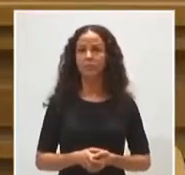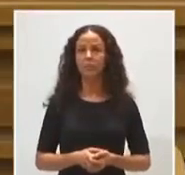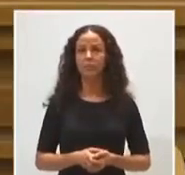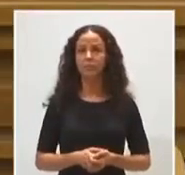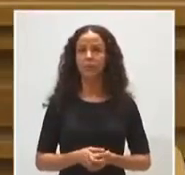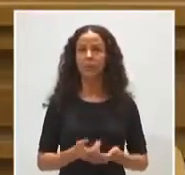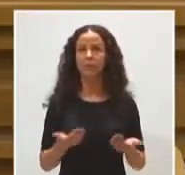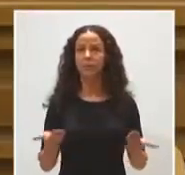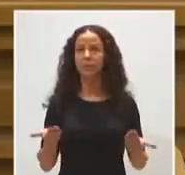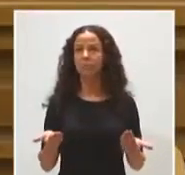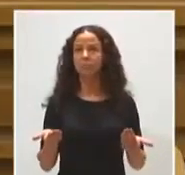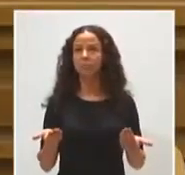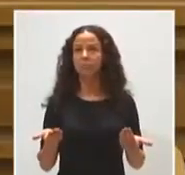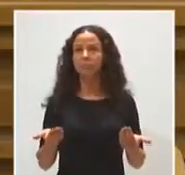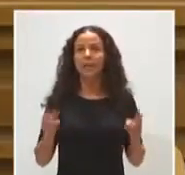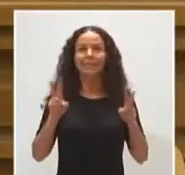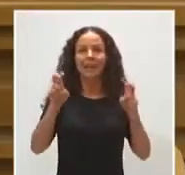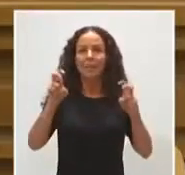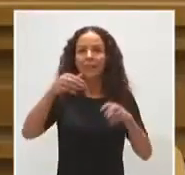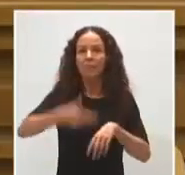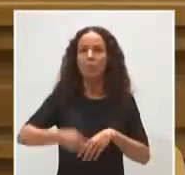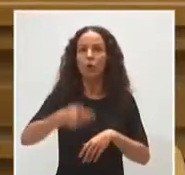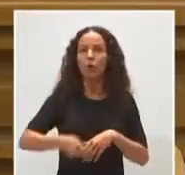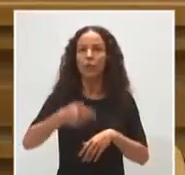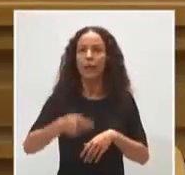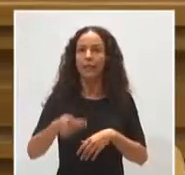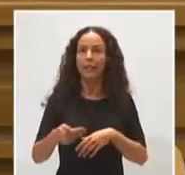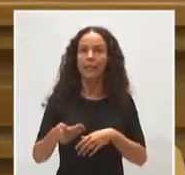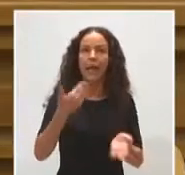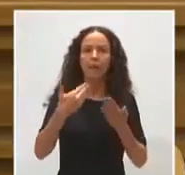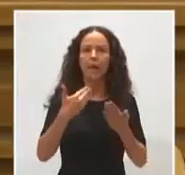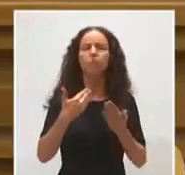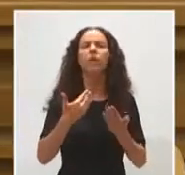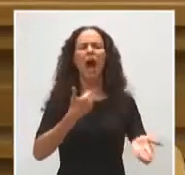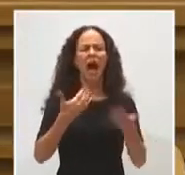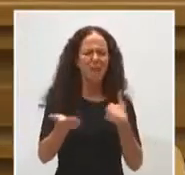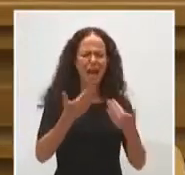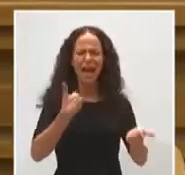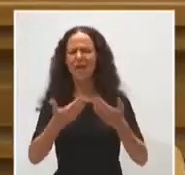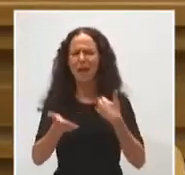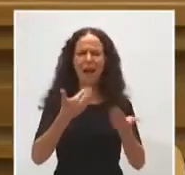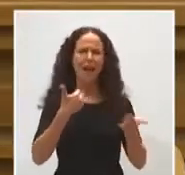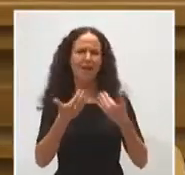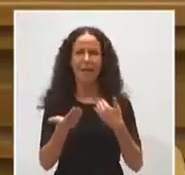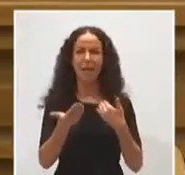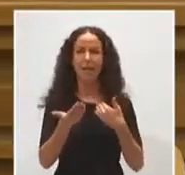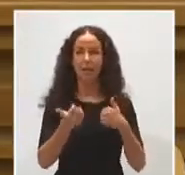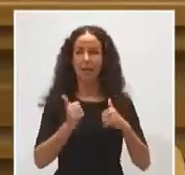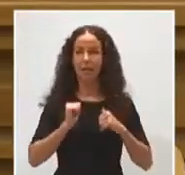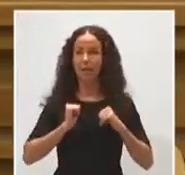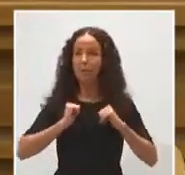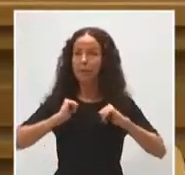para plantearnos cosas realmente importantes que si hacemos una vuelta al ruedo una vuelta al ruedo y empezamos